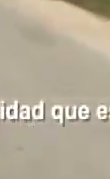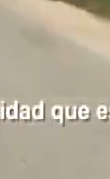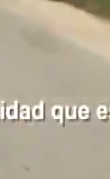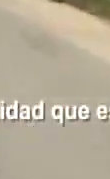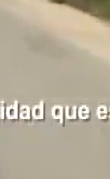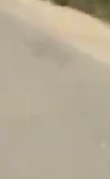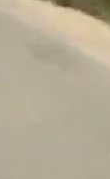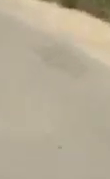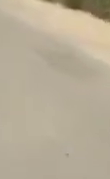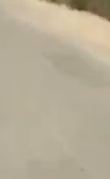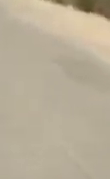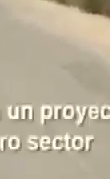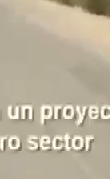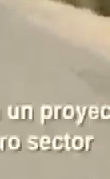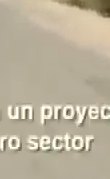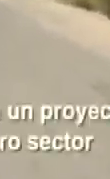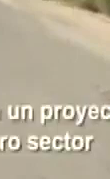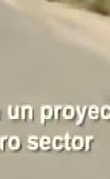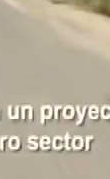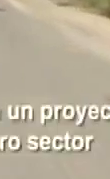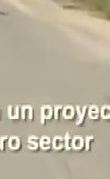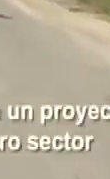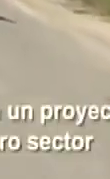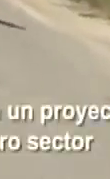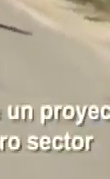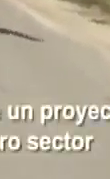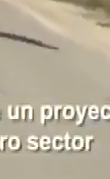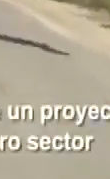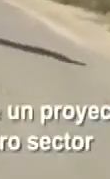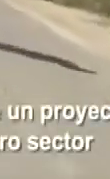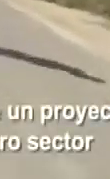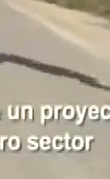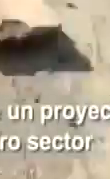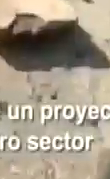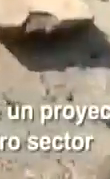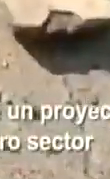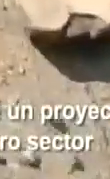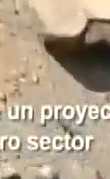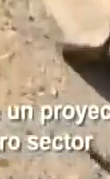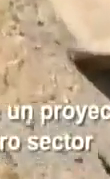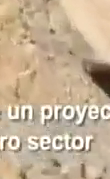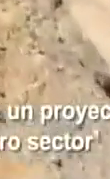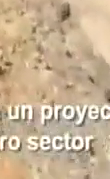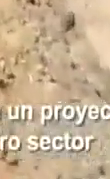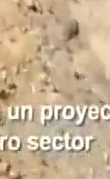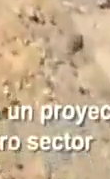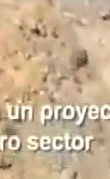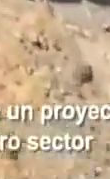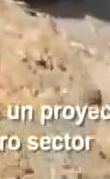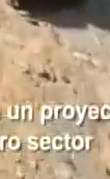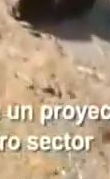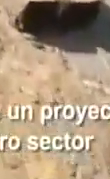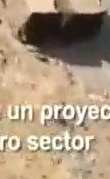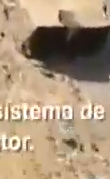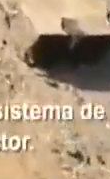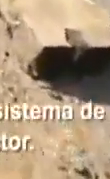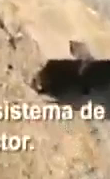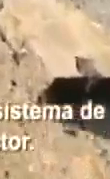parte del suministro de agua. Entonces estamos solicitando, pues, a través de un proyecto que tiene la Mesa Técnica de Agua en nuestro